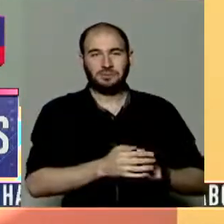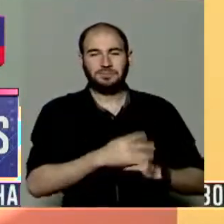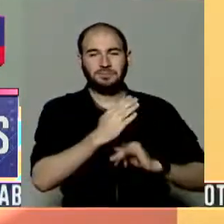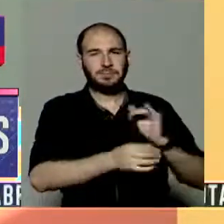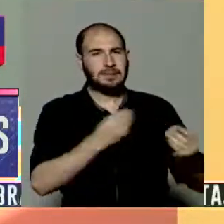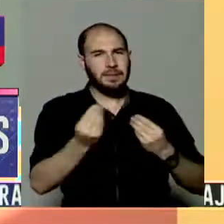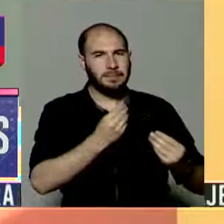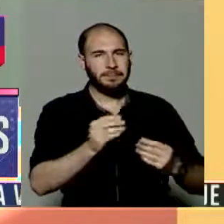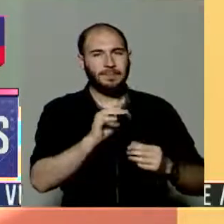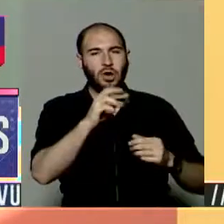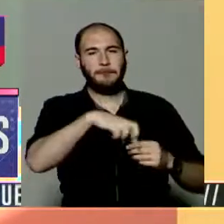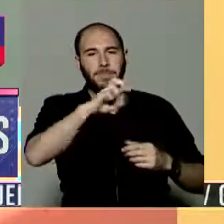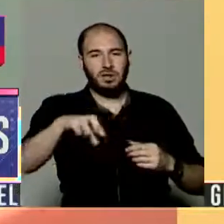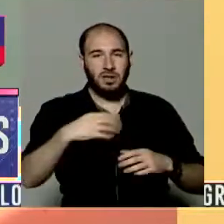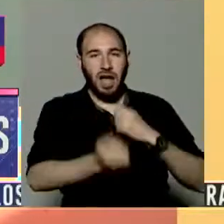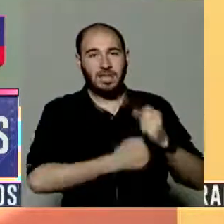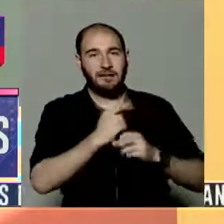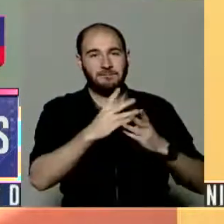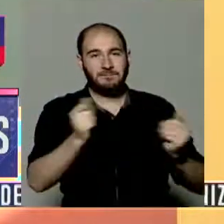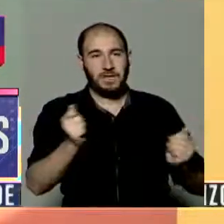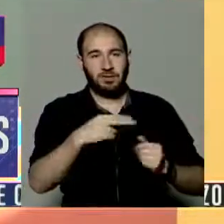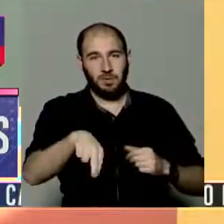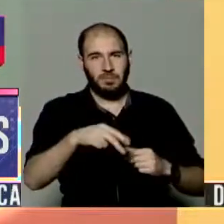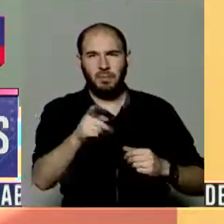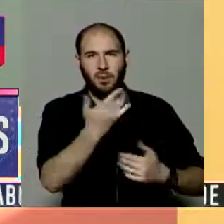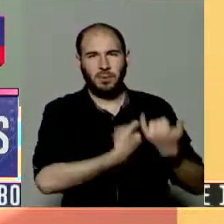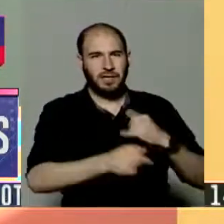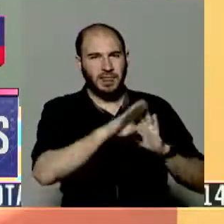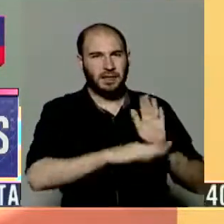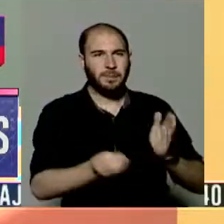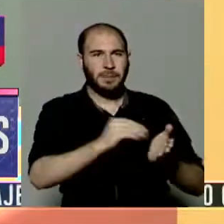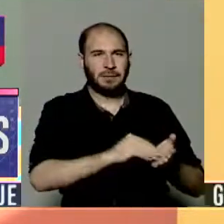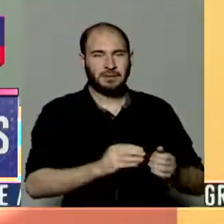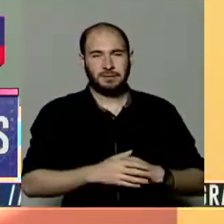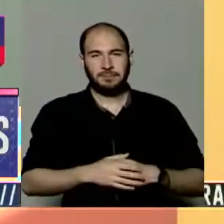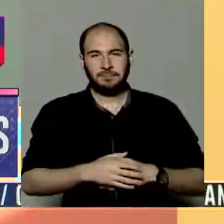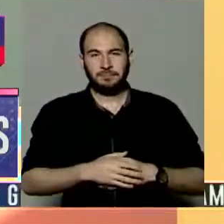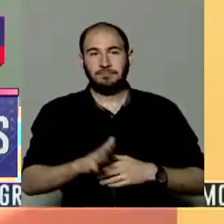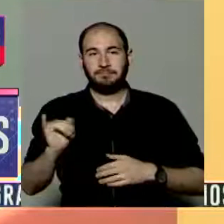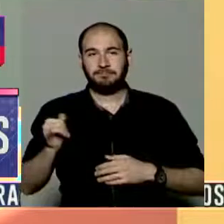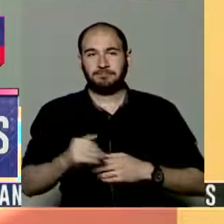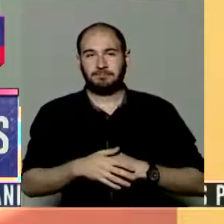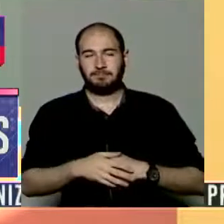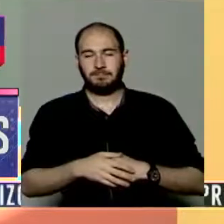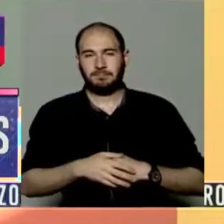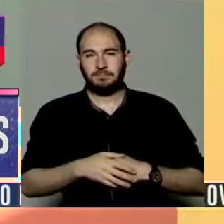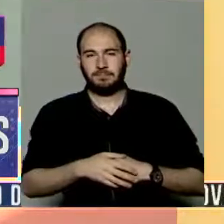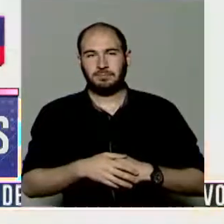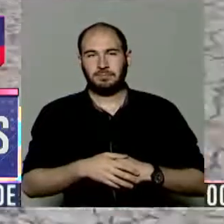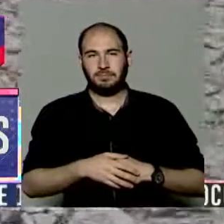de la situación de Potrerillos hasta fines de noviembre. ¿Usted nos puede dar algunos datos más? Sí,